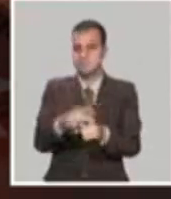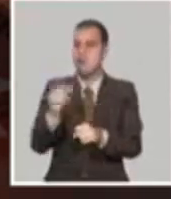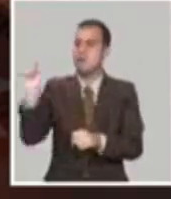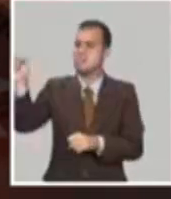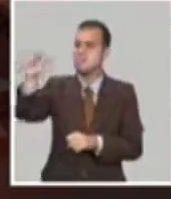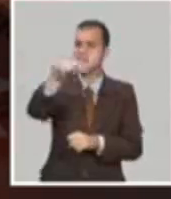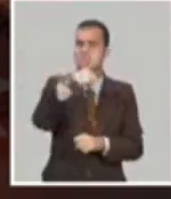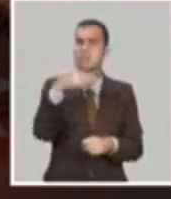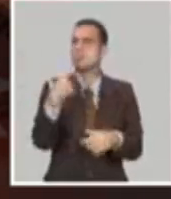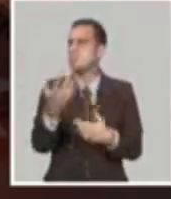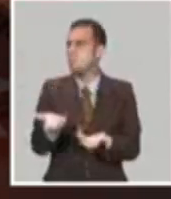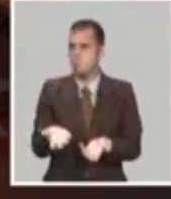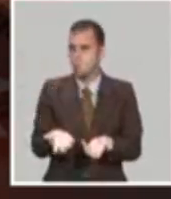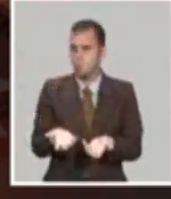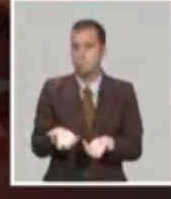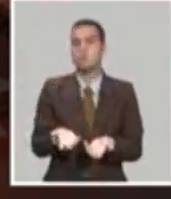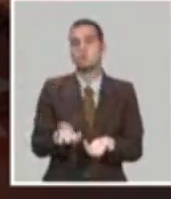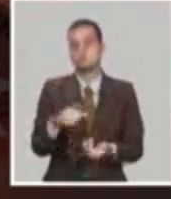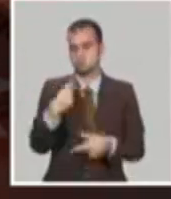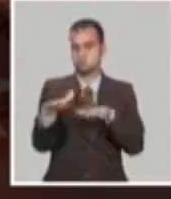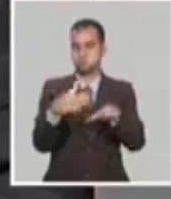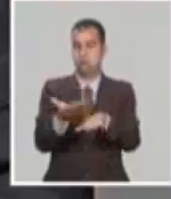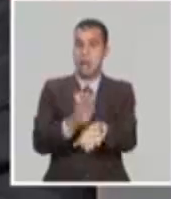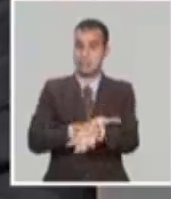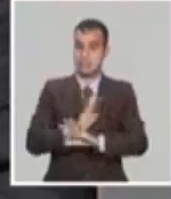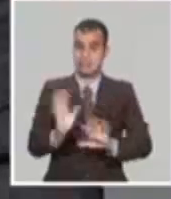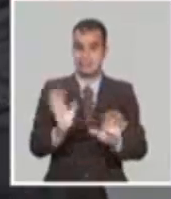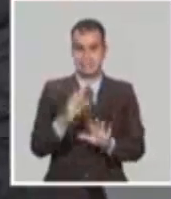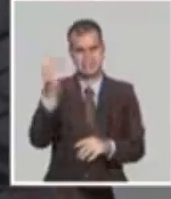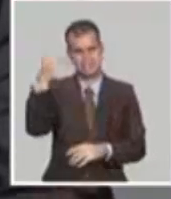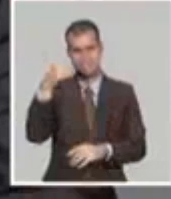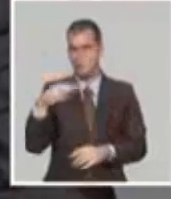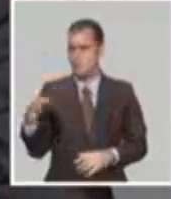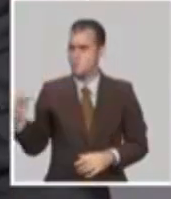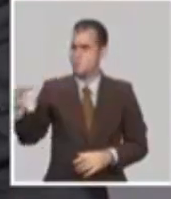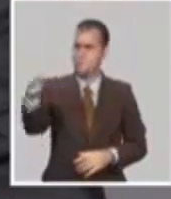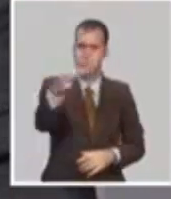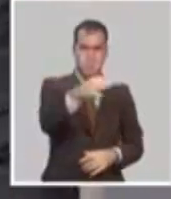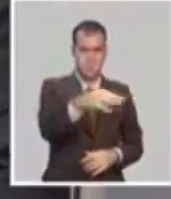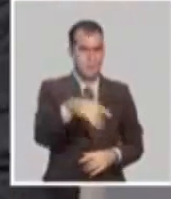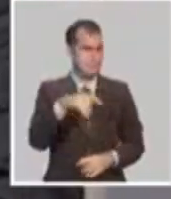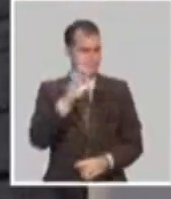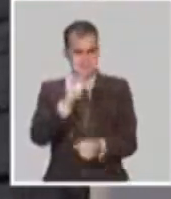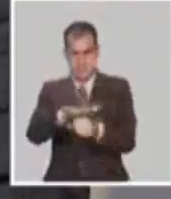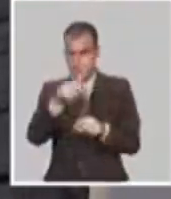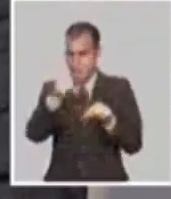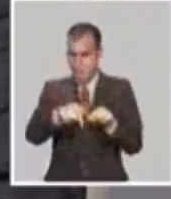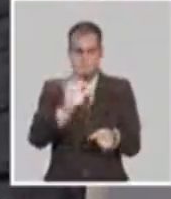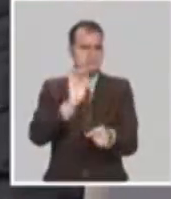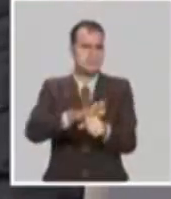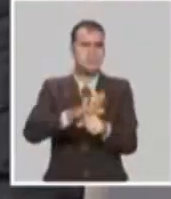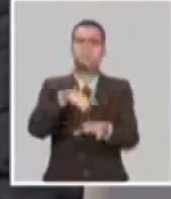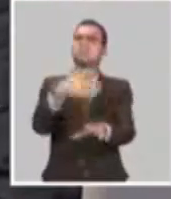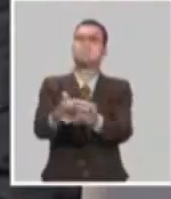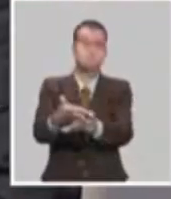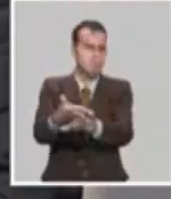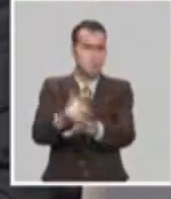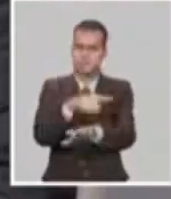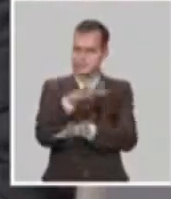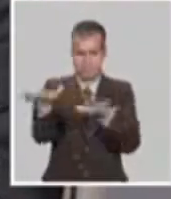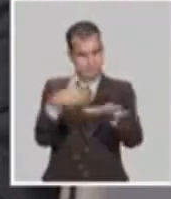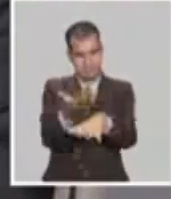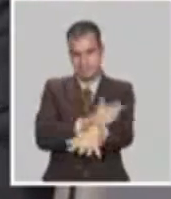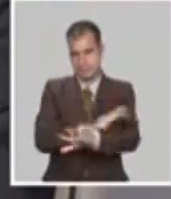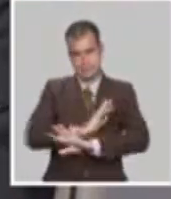lugares y se han estado preparando condiciones en todos los municipios, los que empiezan ahora, los que empiezan después.